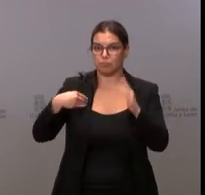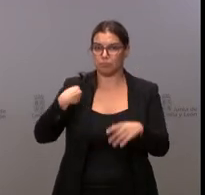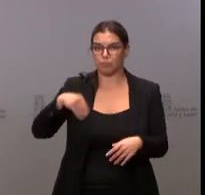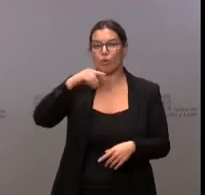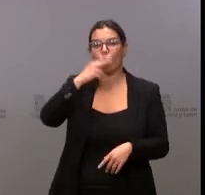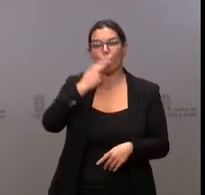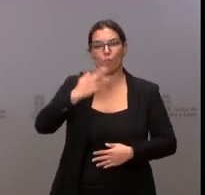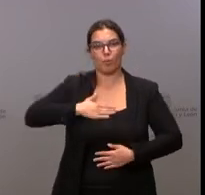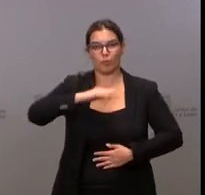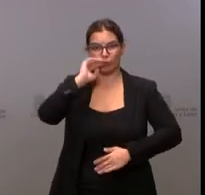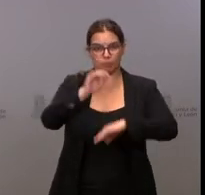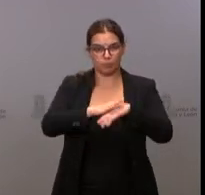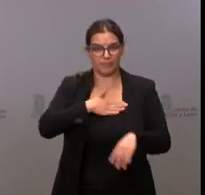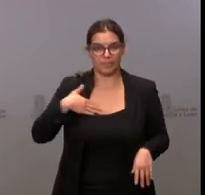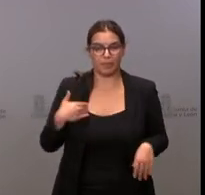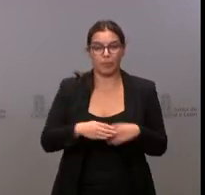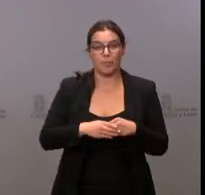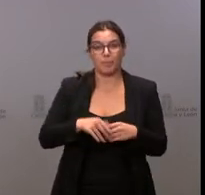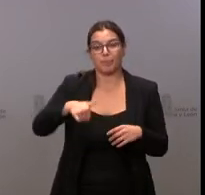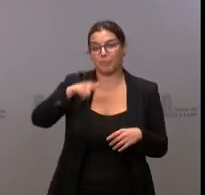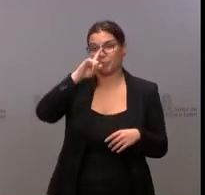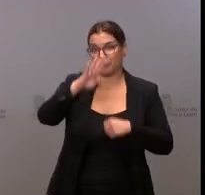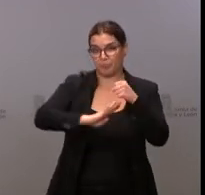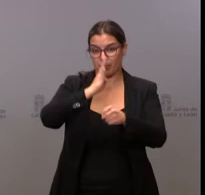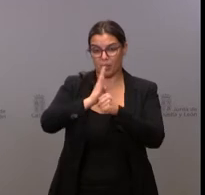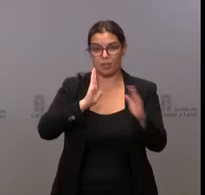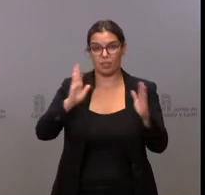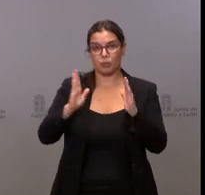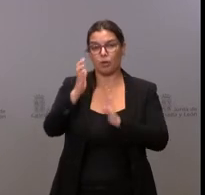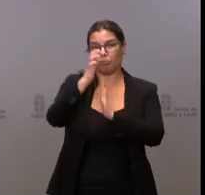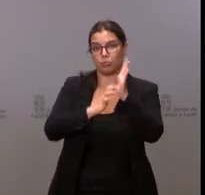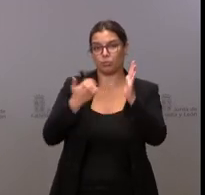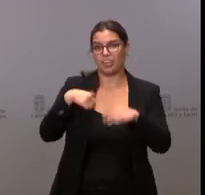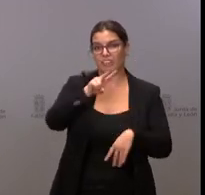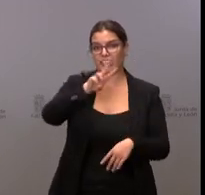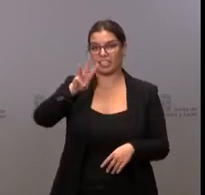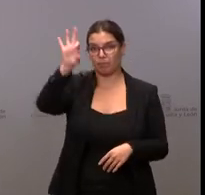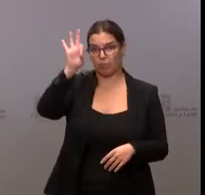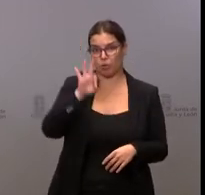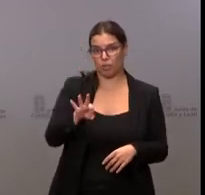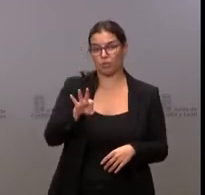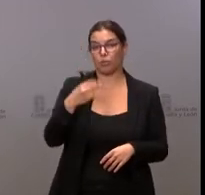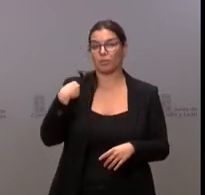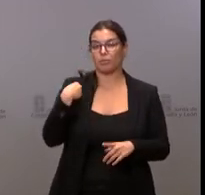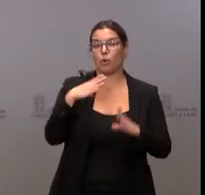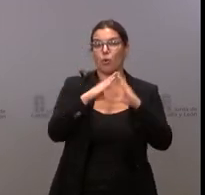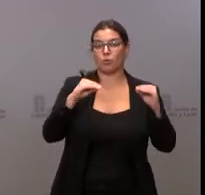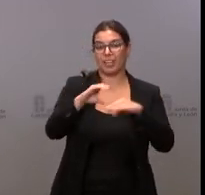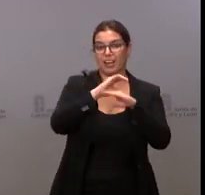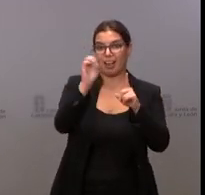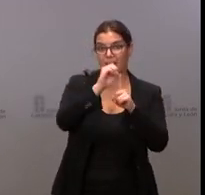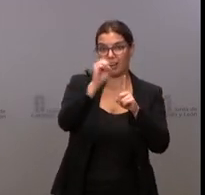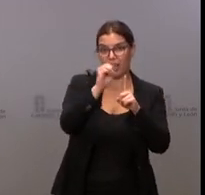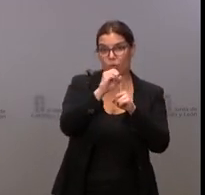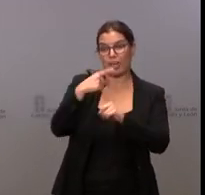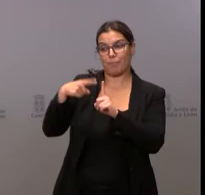compromisos esta legislatura hemos bajado en torno al 23 por ciento las tasas de grado por debajo de la media de